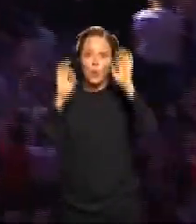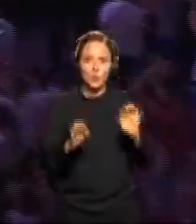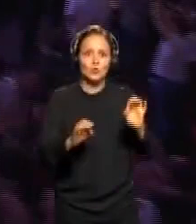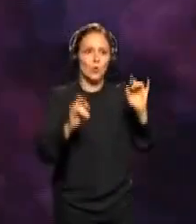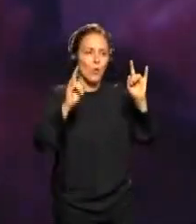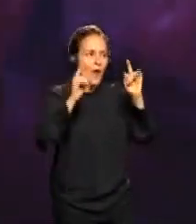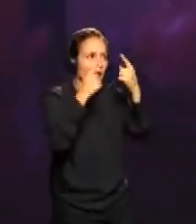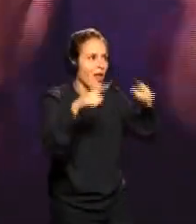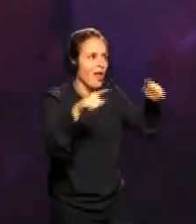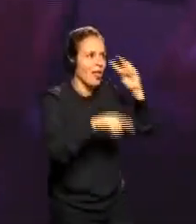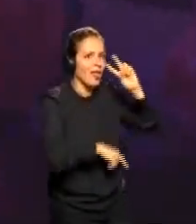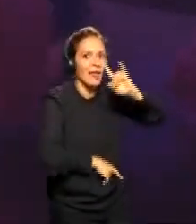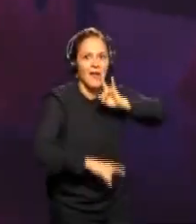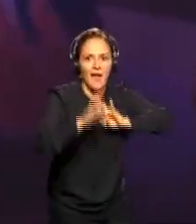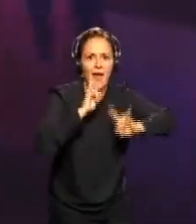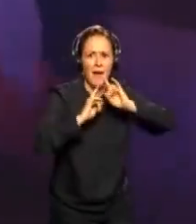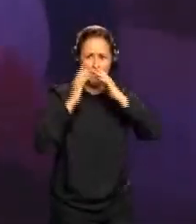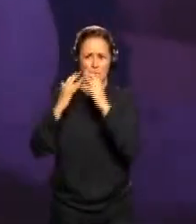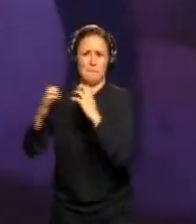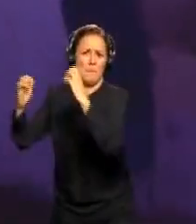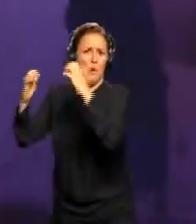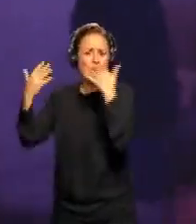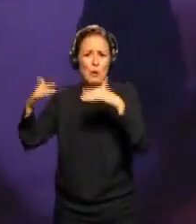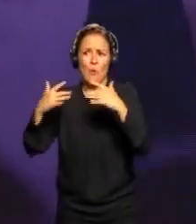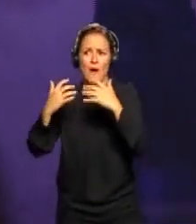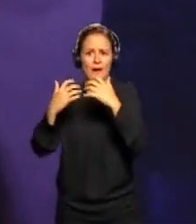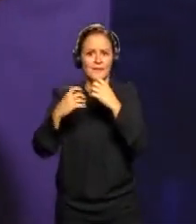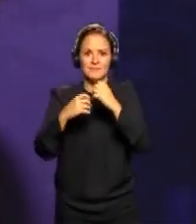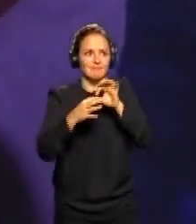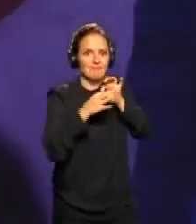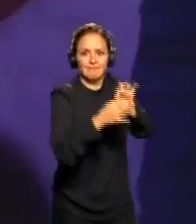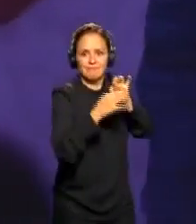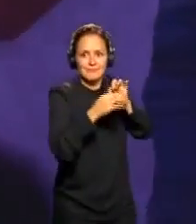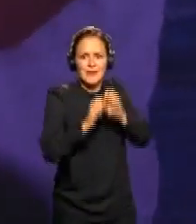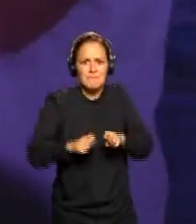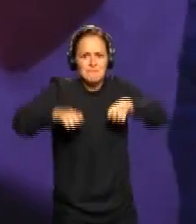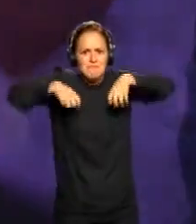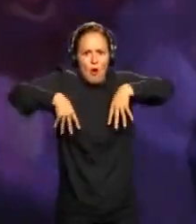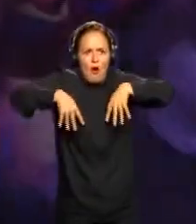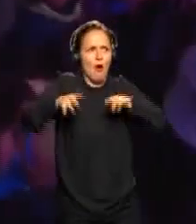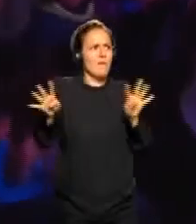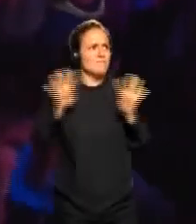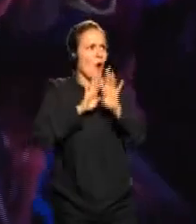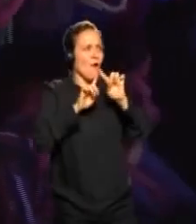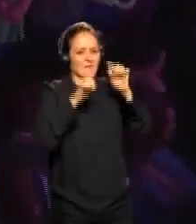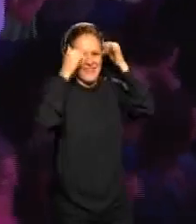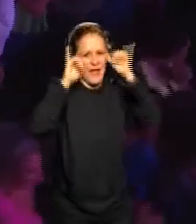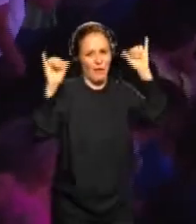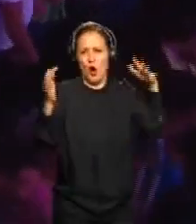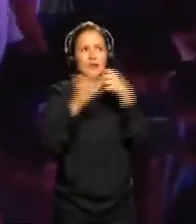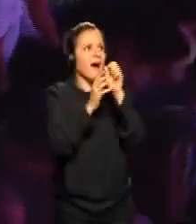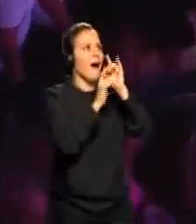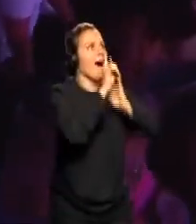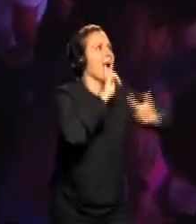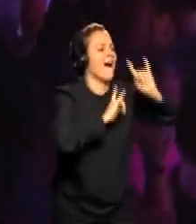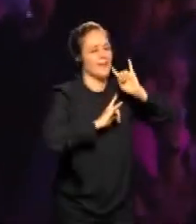sonido impresionante, el público entregadísimo, de pie, con Diablos Locos, todos y cada